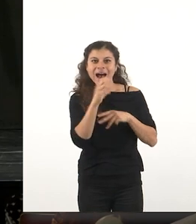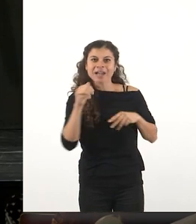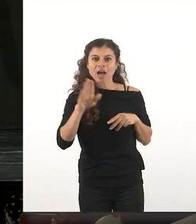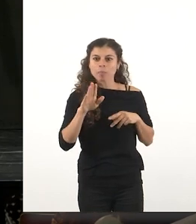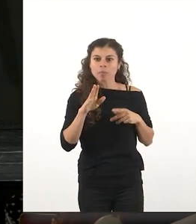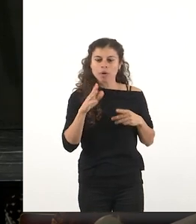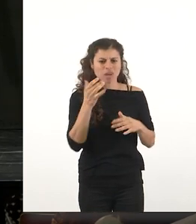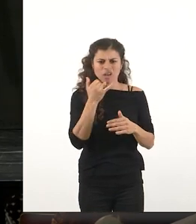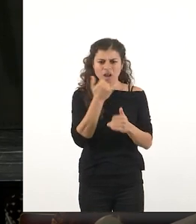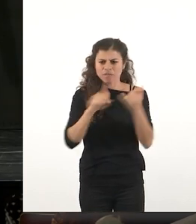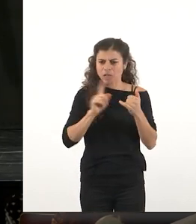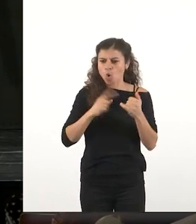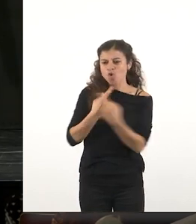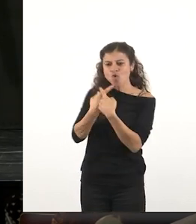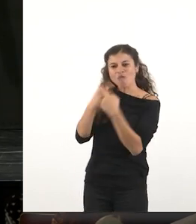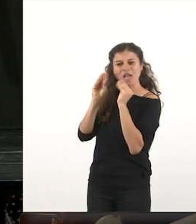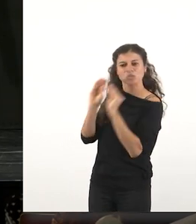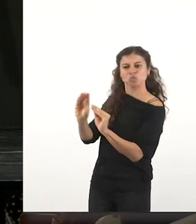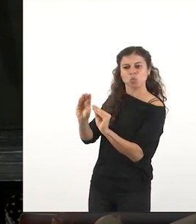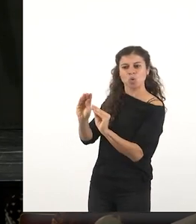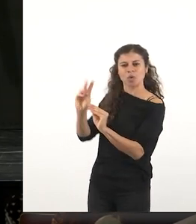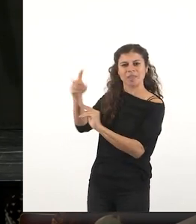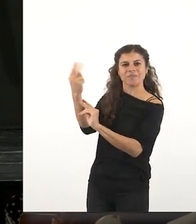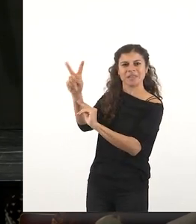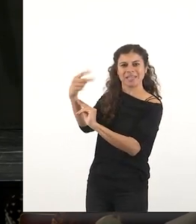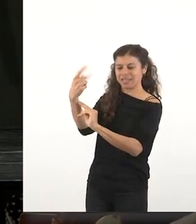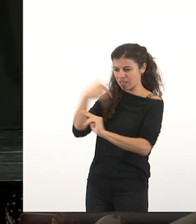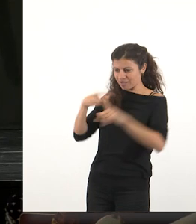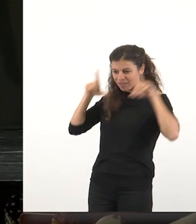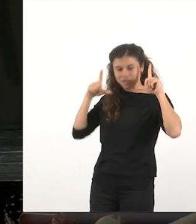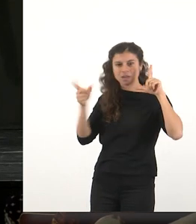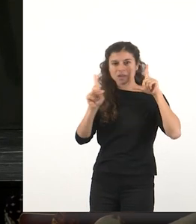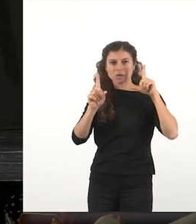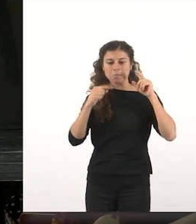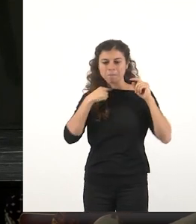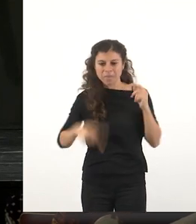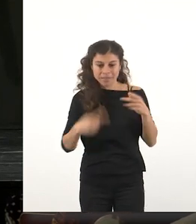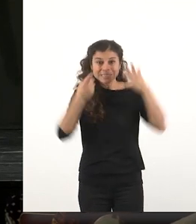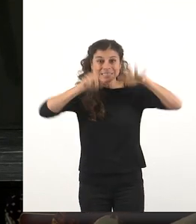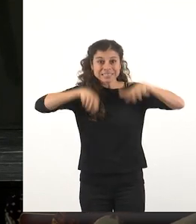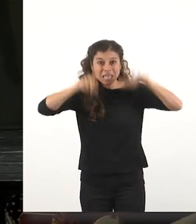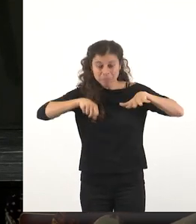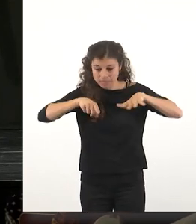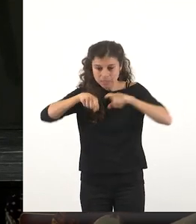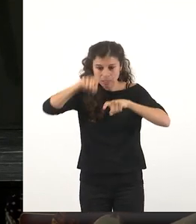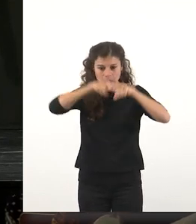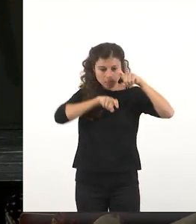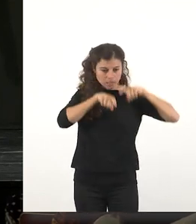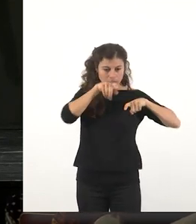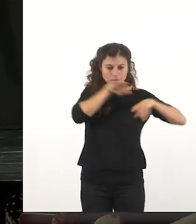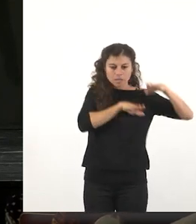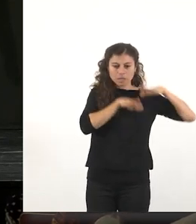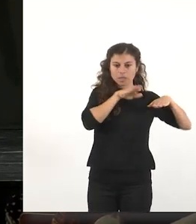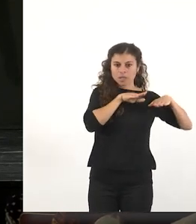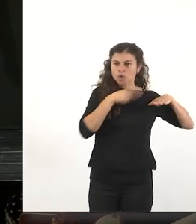la novia del breaker, que es otro lugar menos protagonista de mi propia vida, que llevo 6 meses con mi novio, estoy aquí, pero